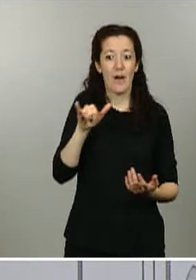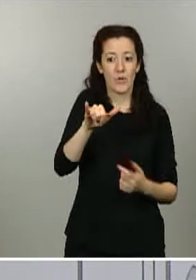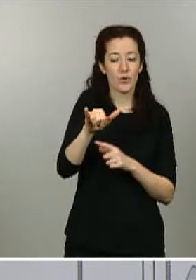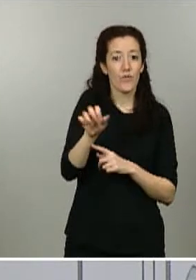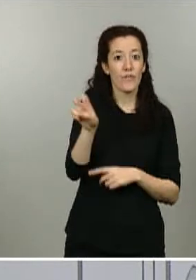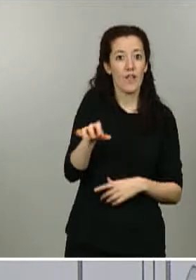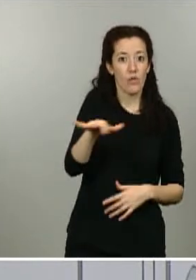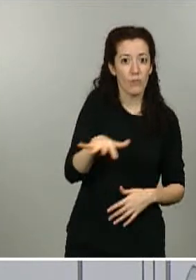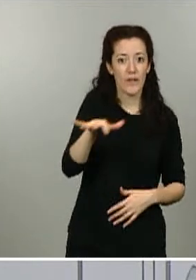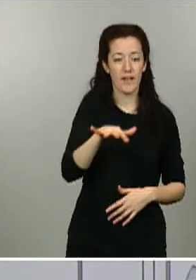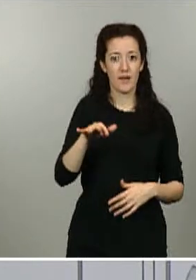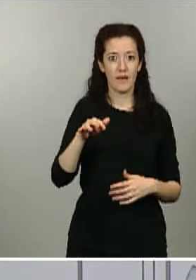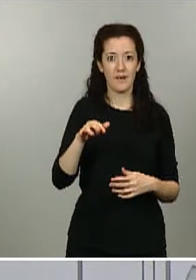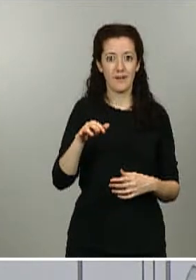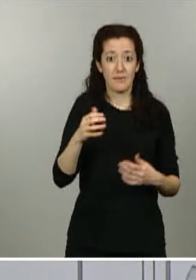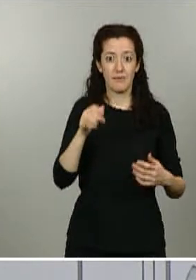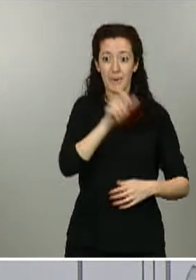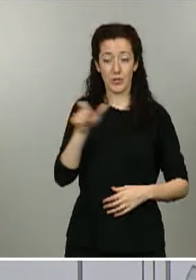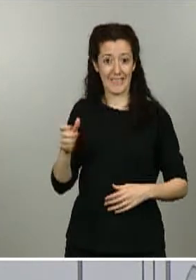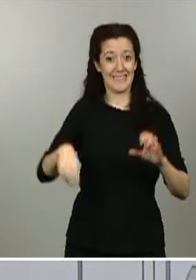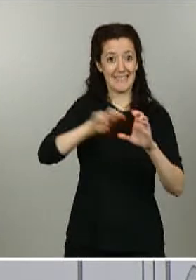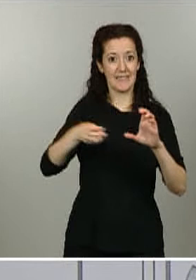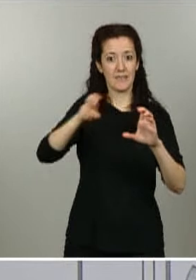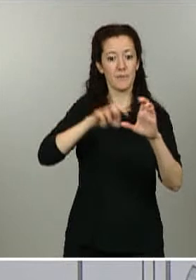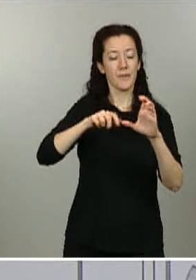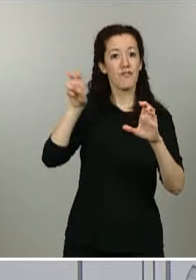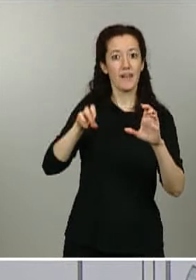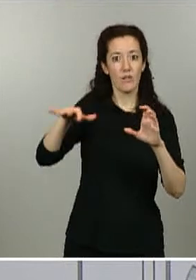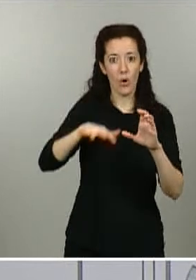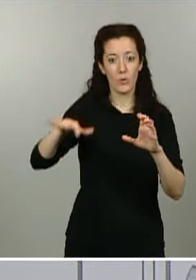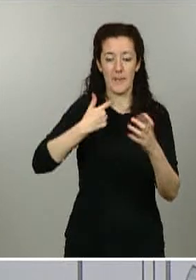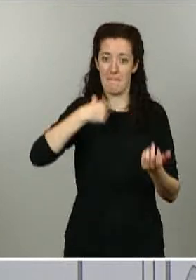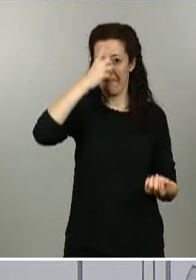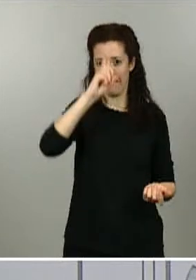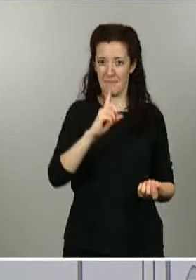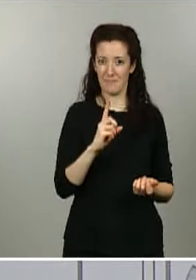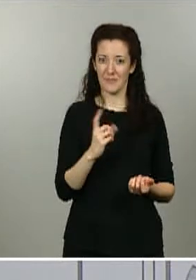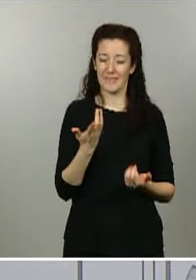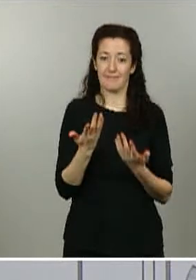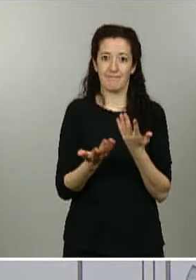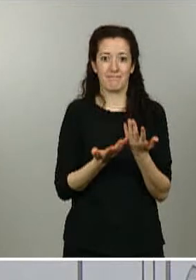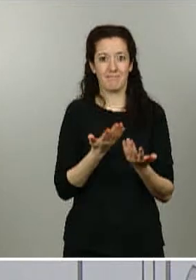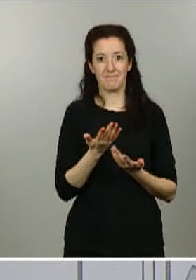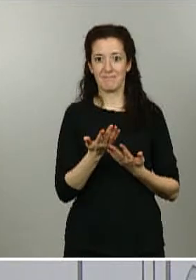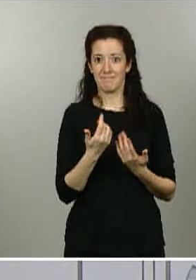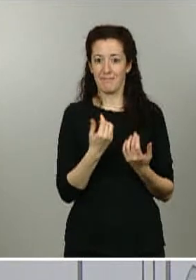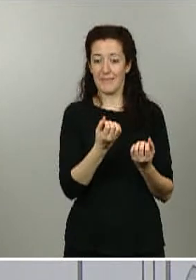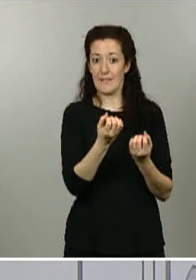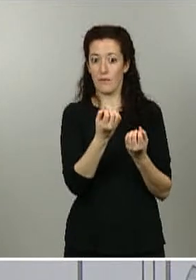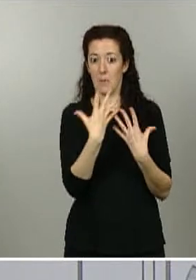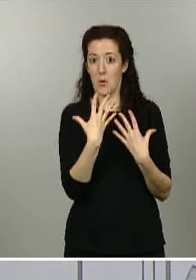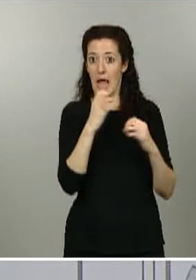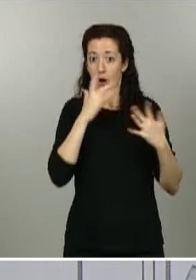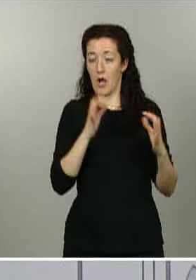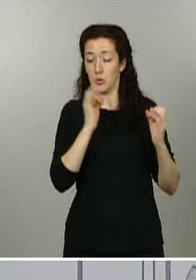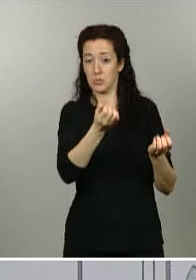de qué países son los viajeros y qué riesgo de exposición han podido tener. Por lo tanto, es difícil de valorar con la información que tengo, que ya digo que es ninguna. Pero sí que